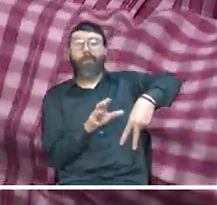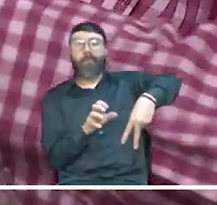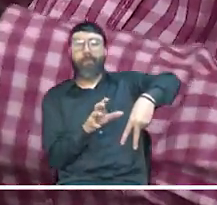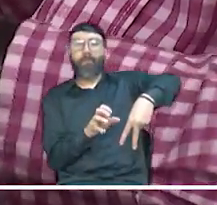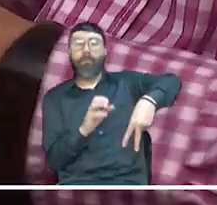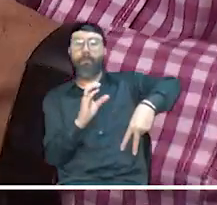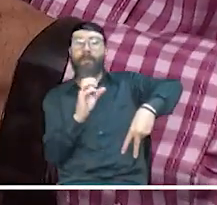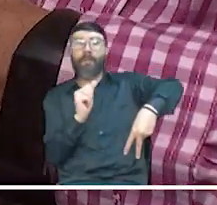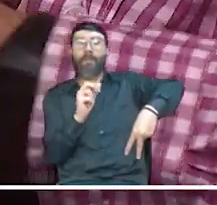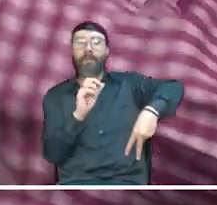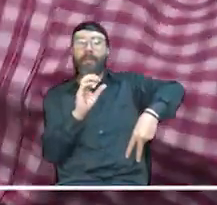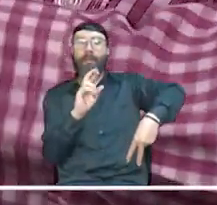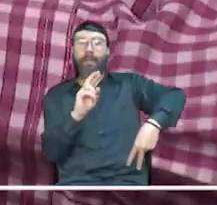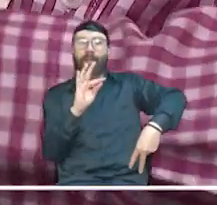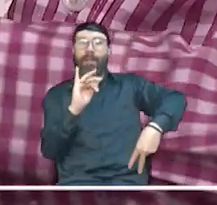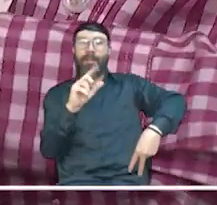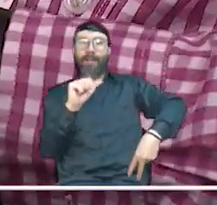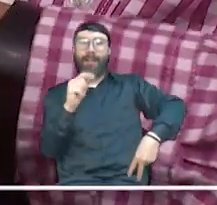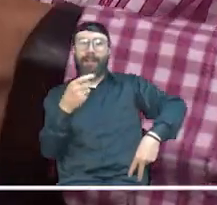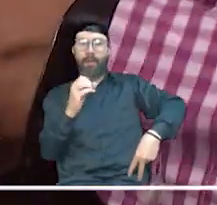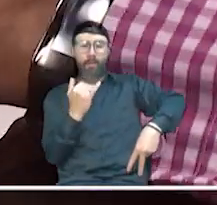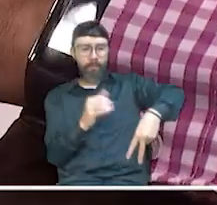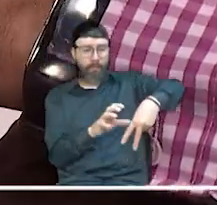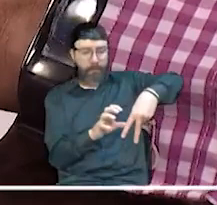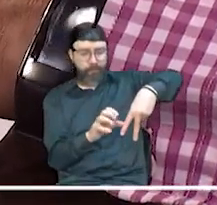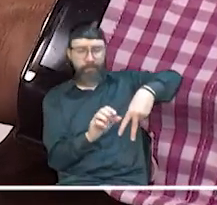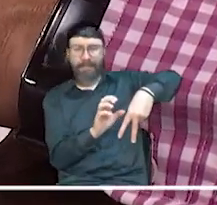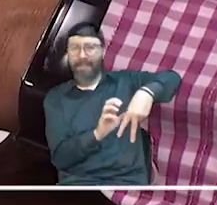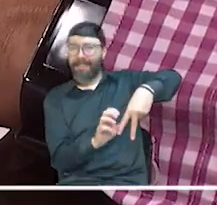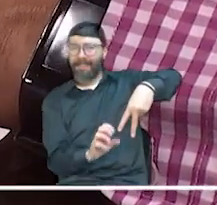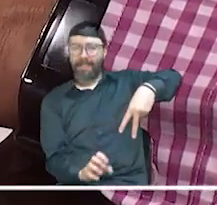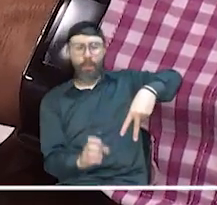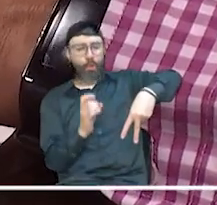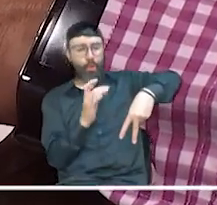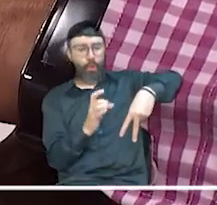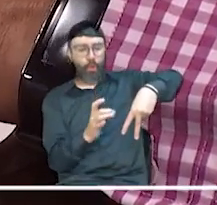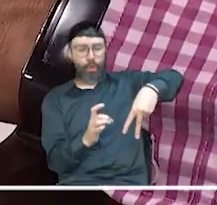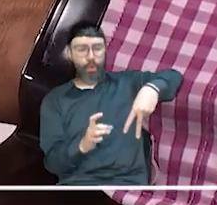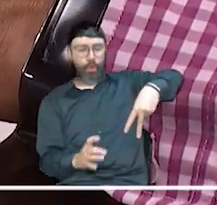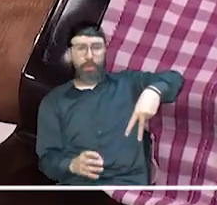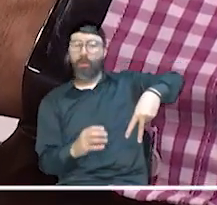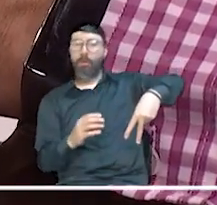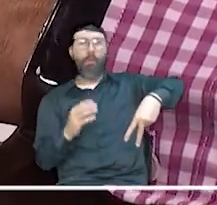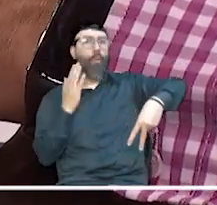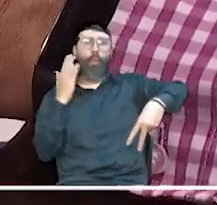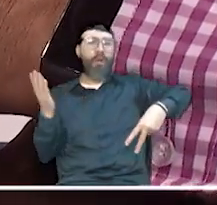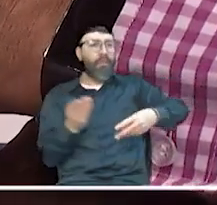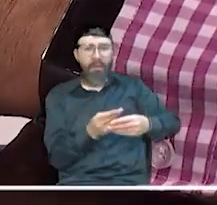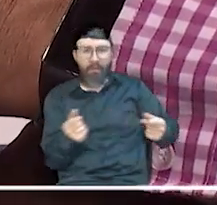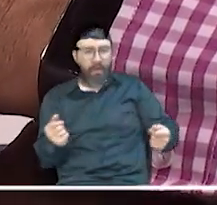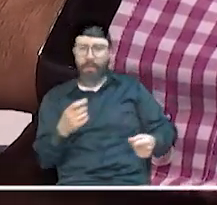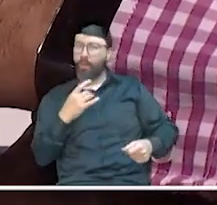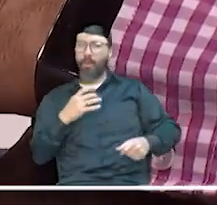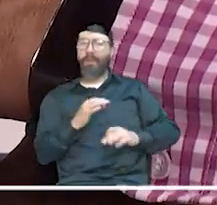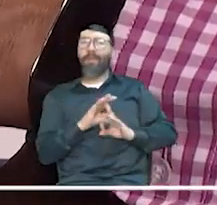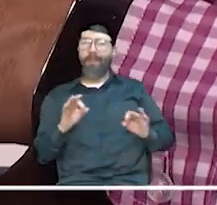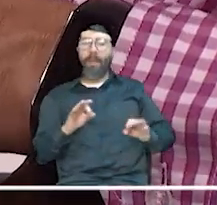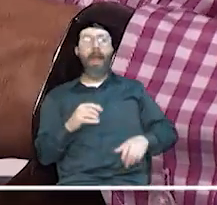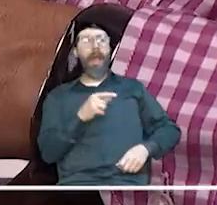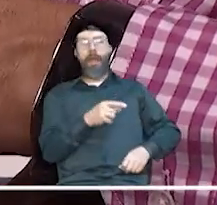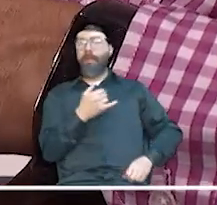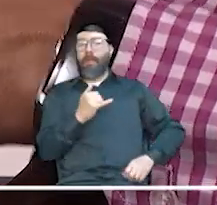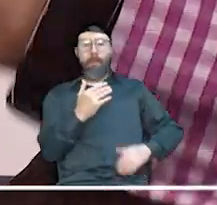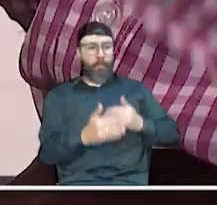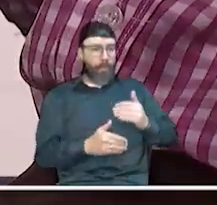entonces finalmente muchos de esos problemas van a desaparecer cuando termina el proceso